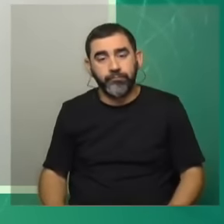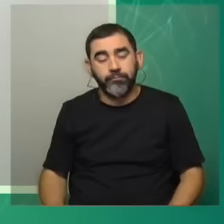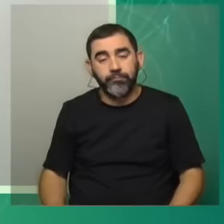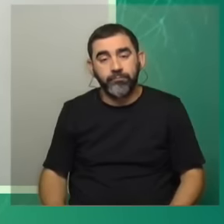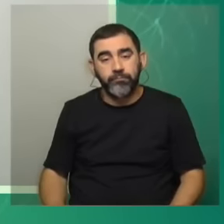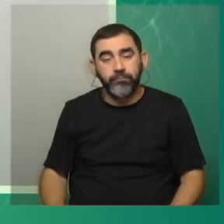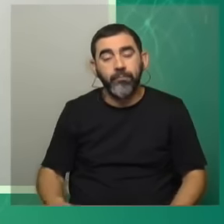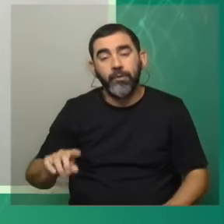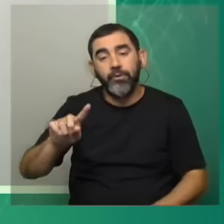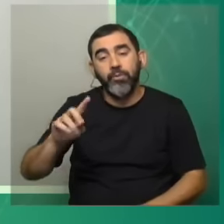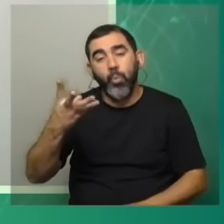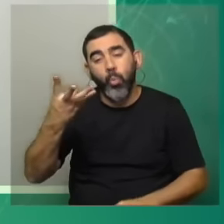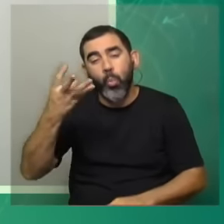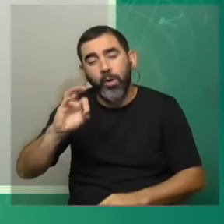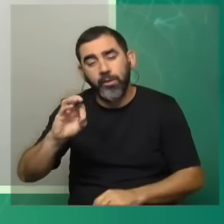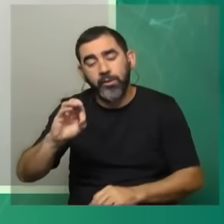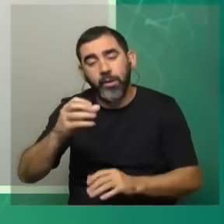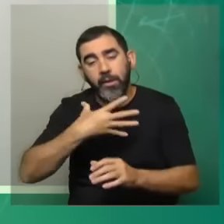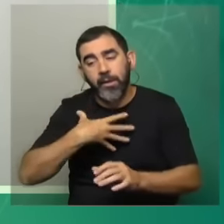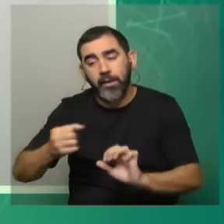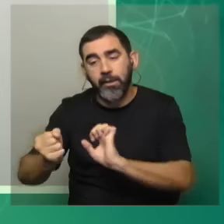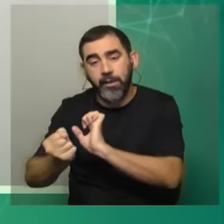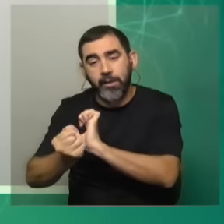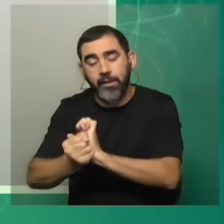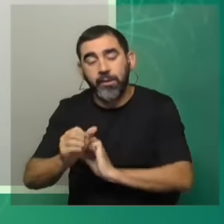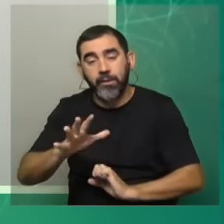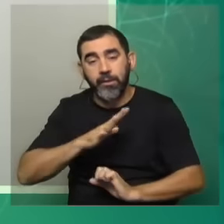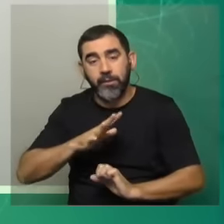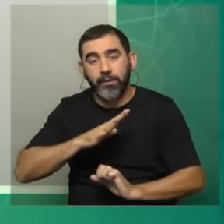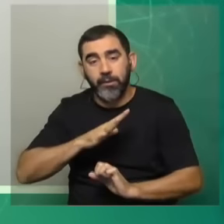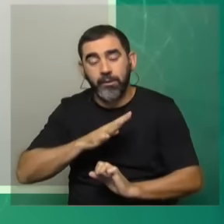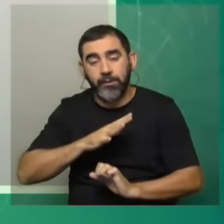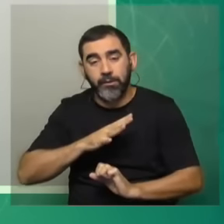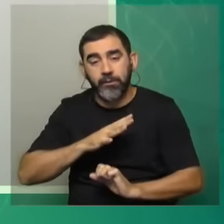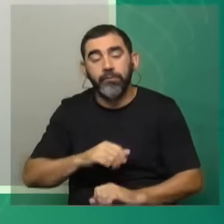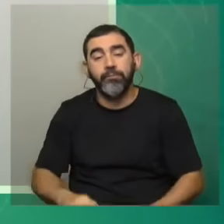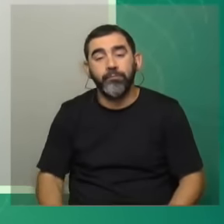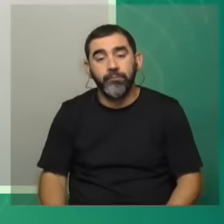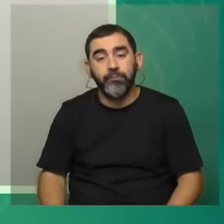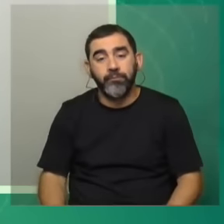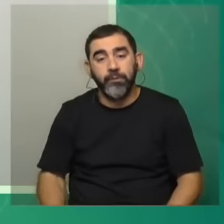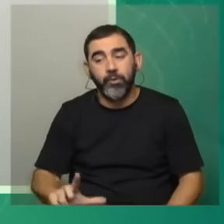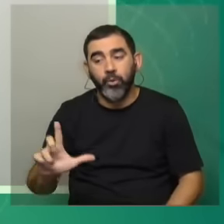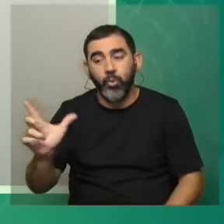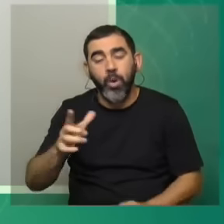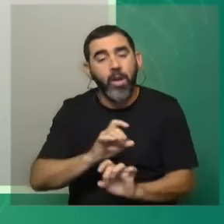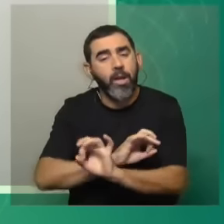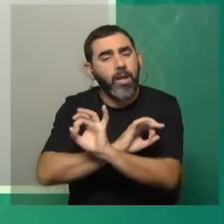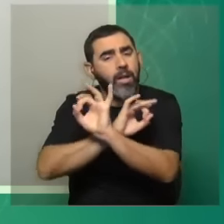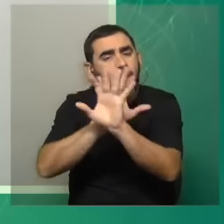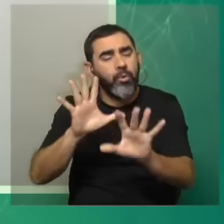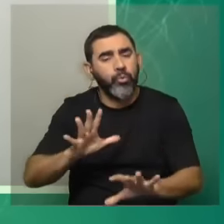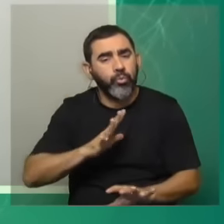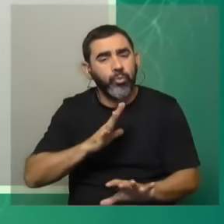c0 y algo de RN todavía en las manos de galla y sin que quede claro Cuál es